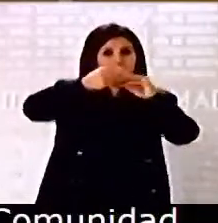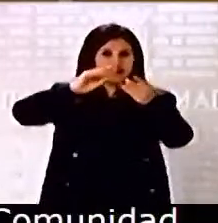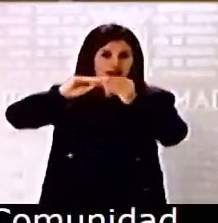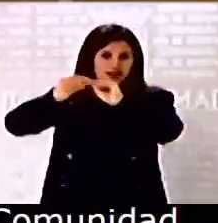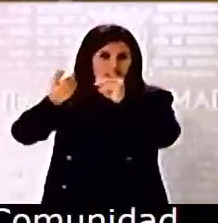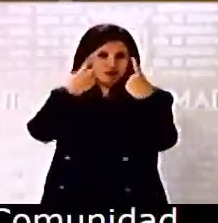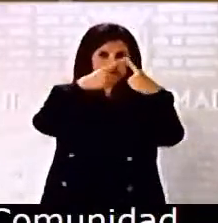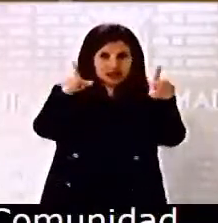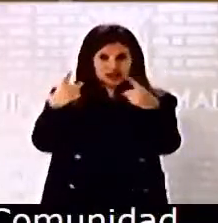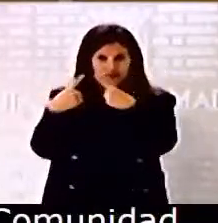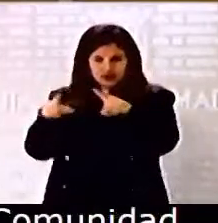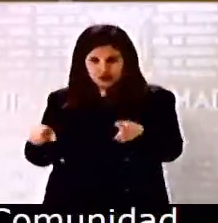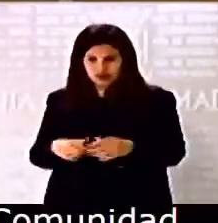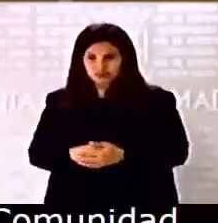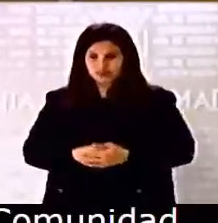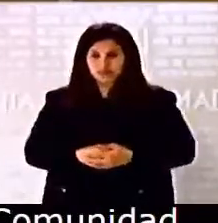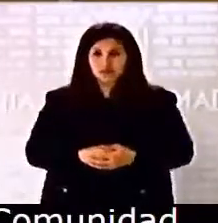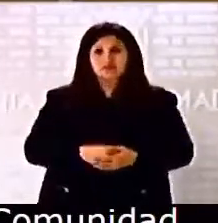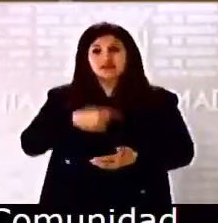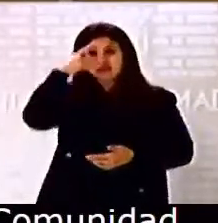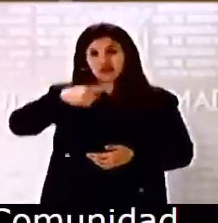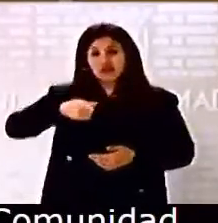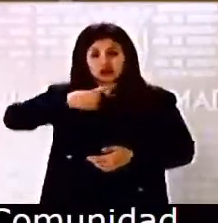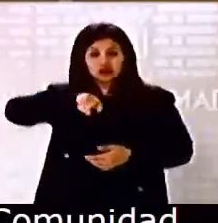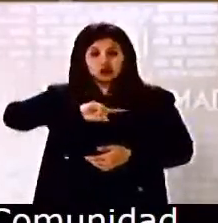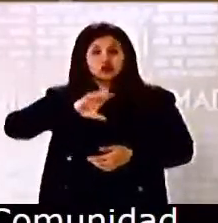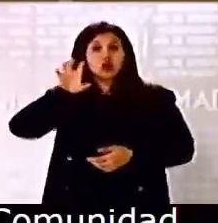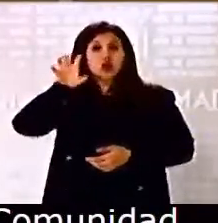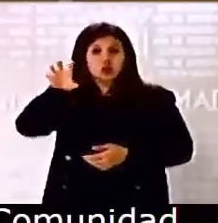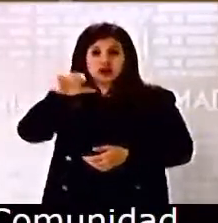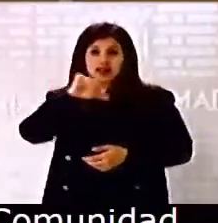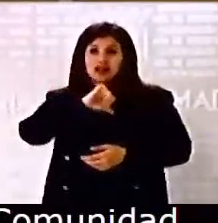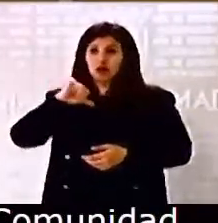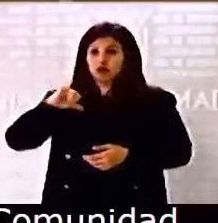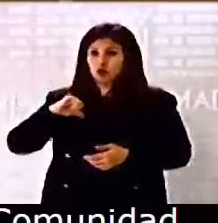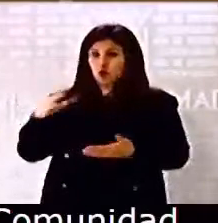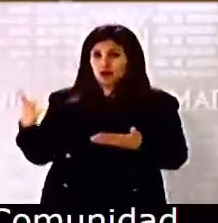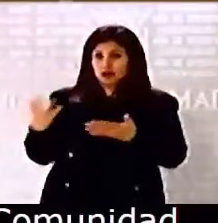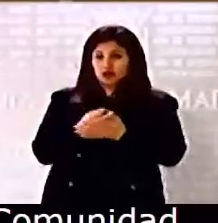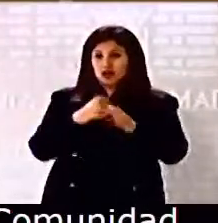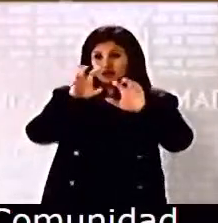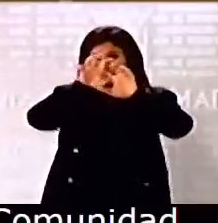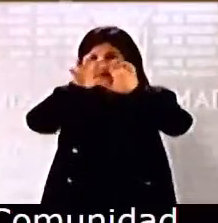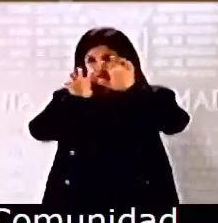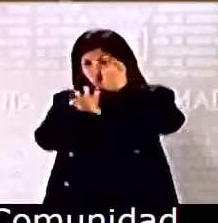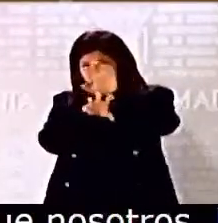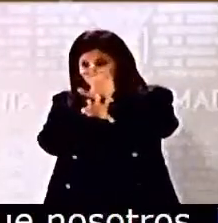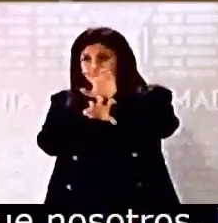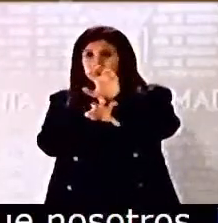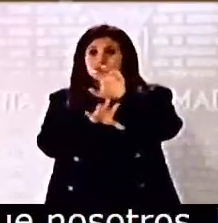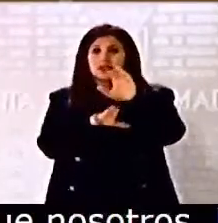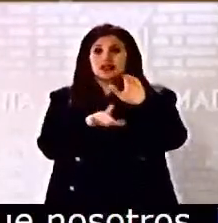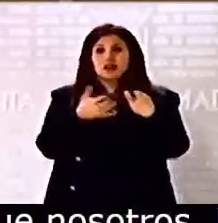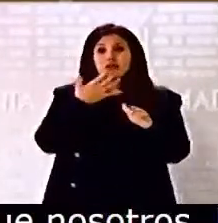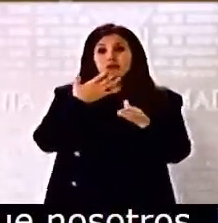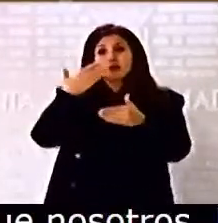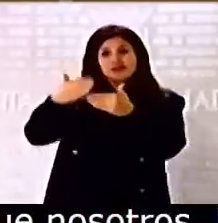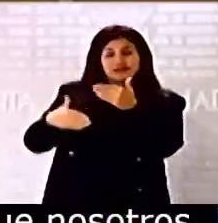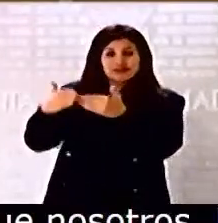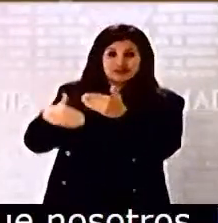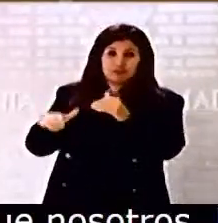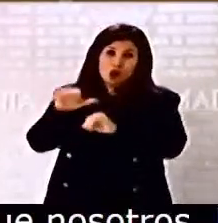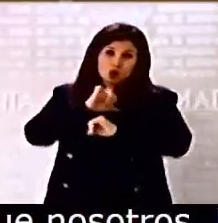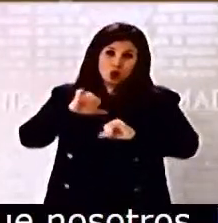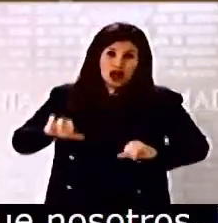Saben que nosotros, las comunidades autónomas limítrofes o en la raya con el país vecino,